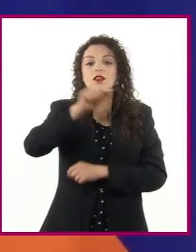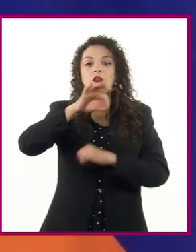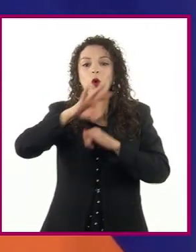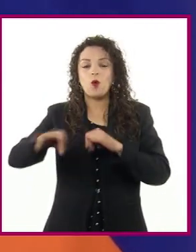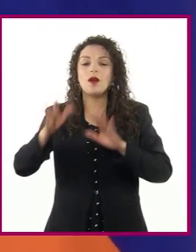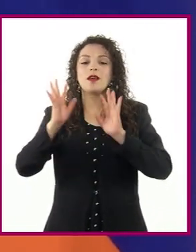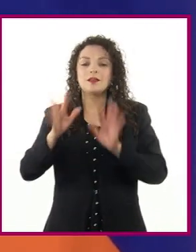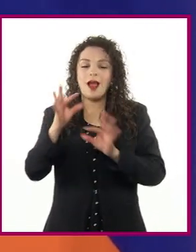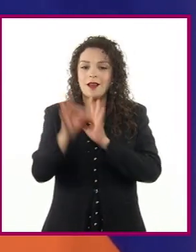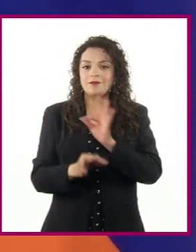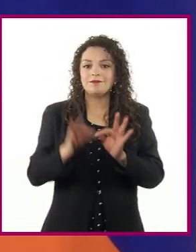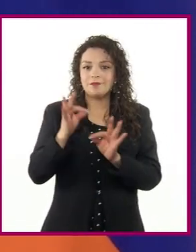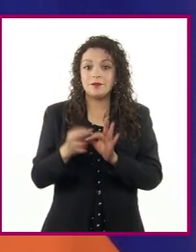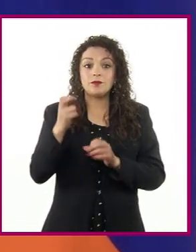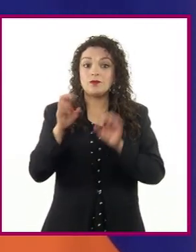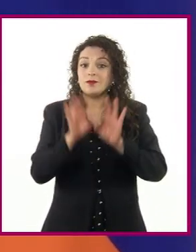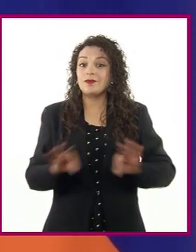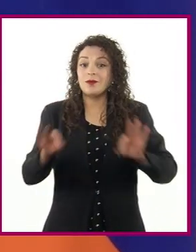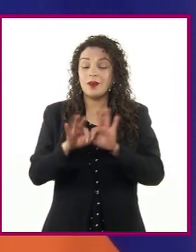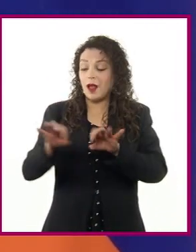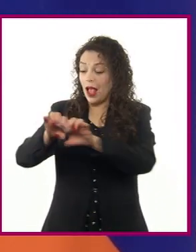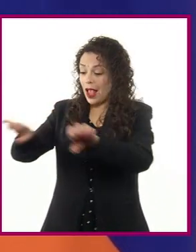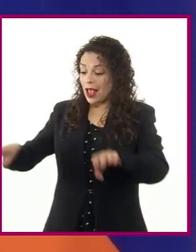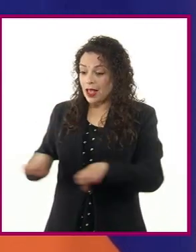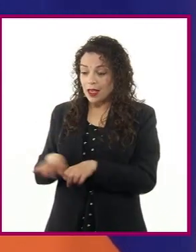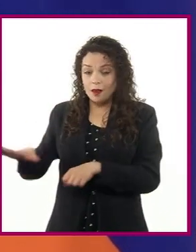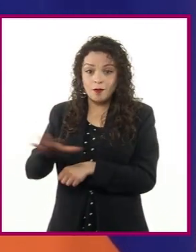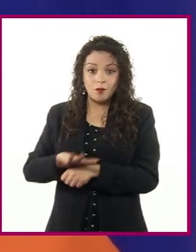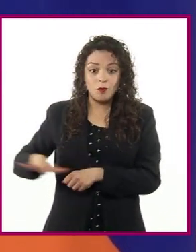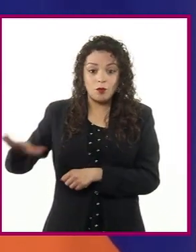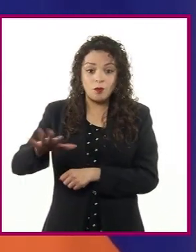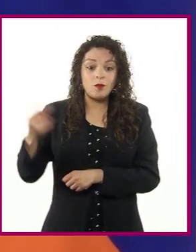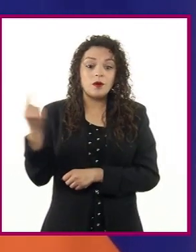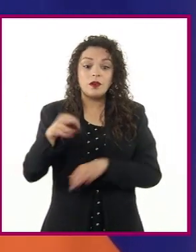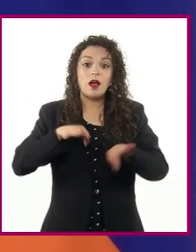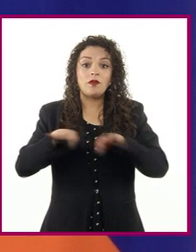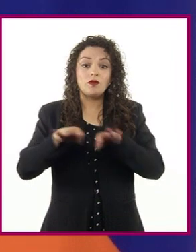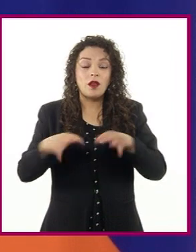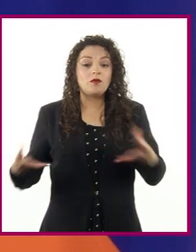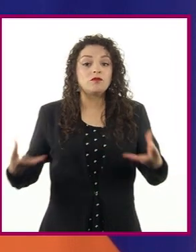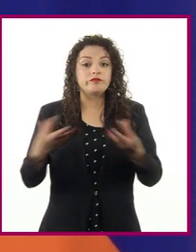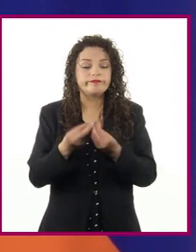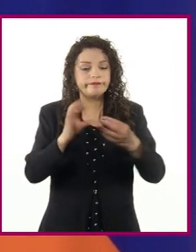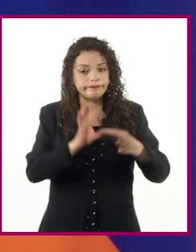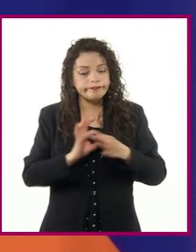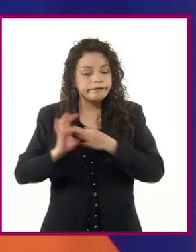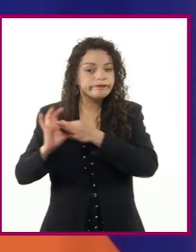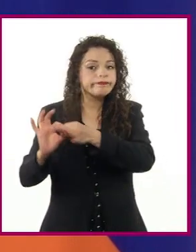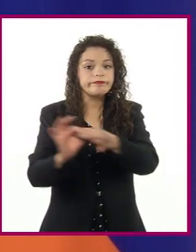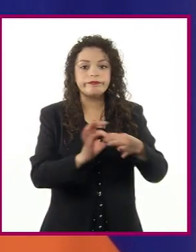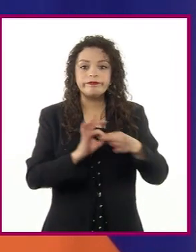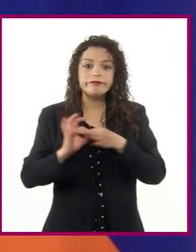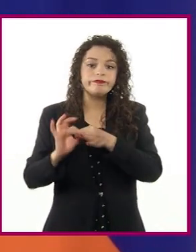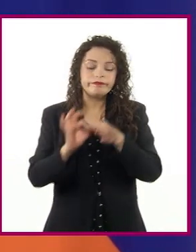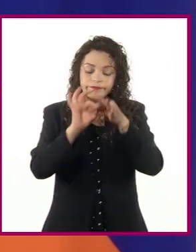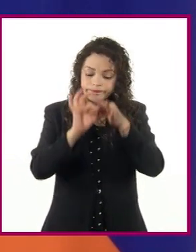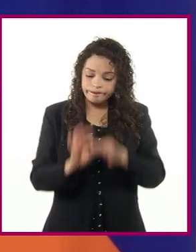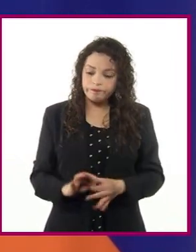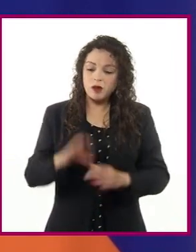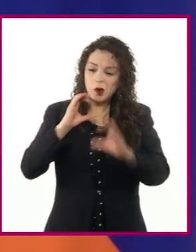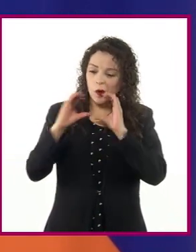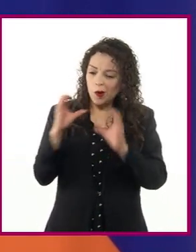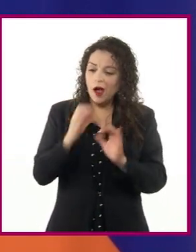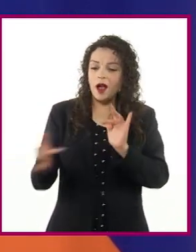que tanto los correctores, editores y autor trabajen de manera conjunta y en constante